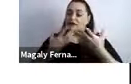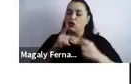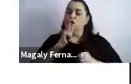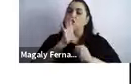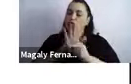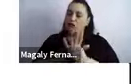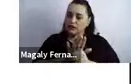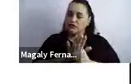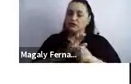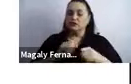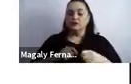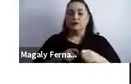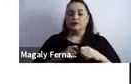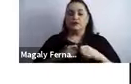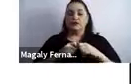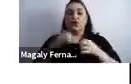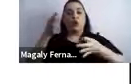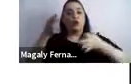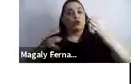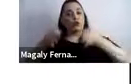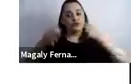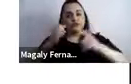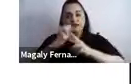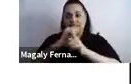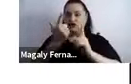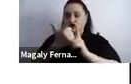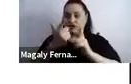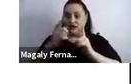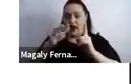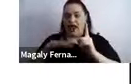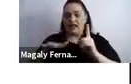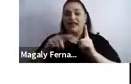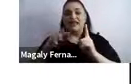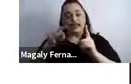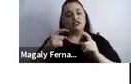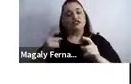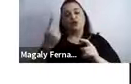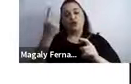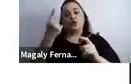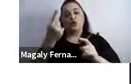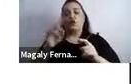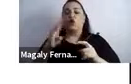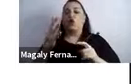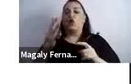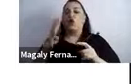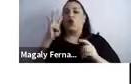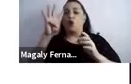compromiso por justicia social, y este es uno de sus 4000